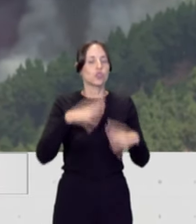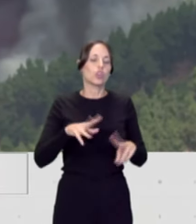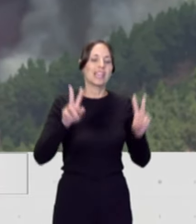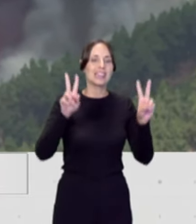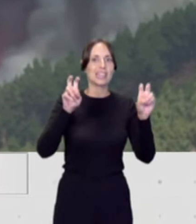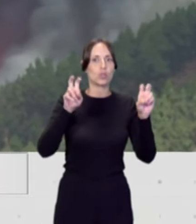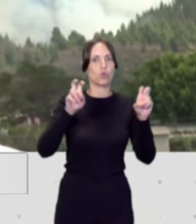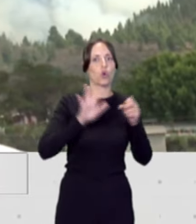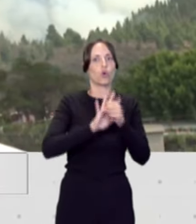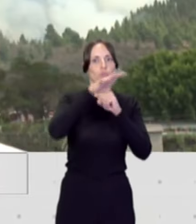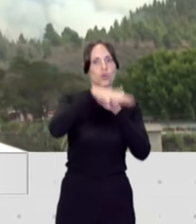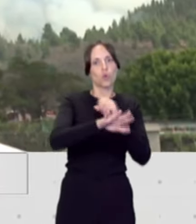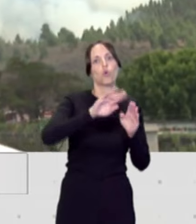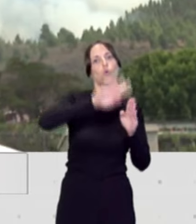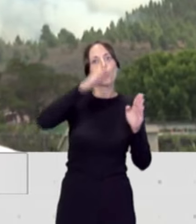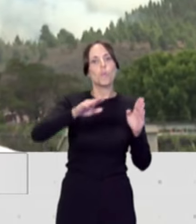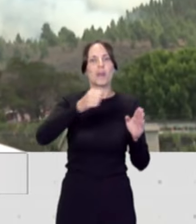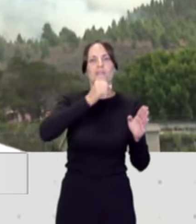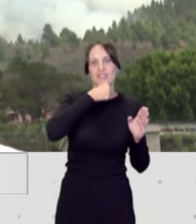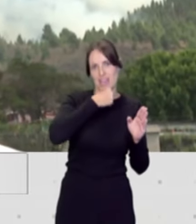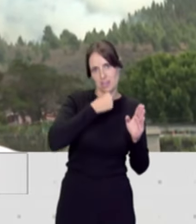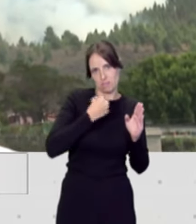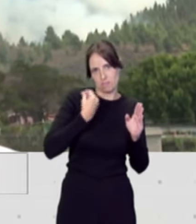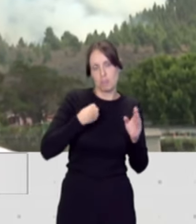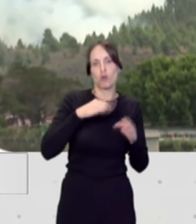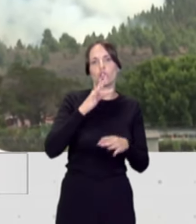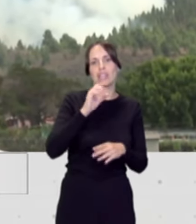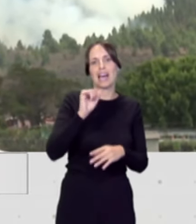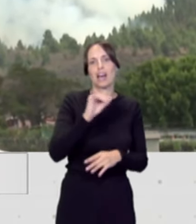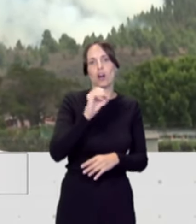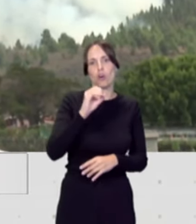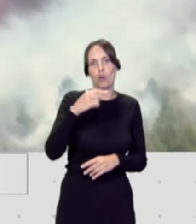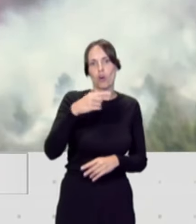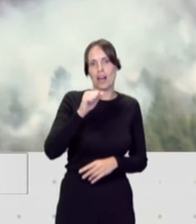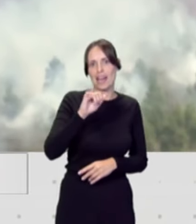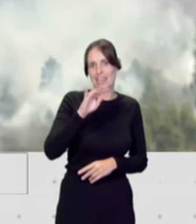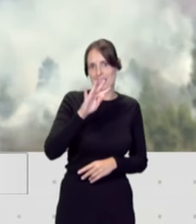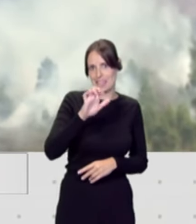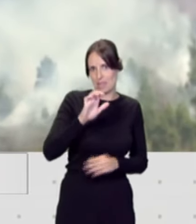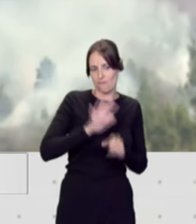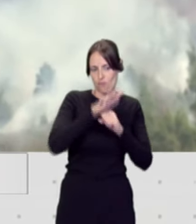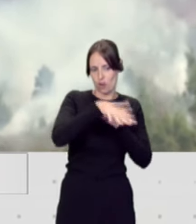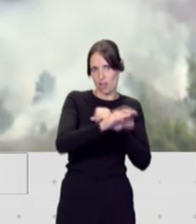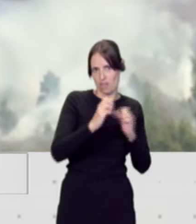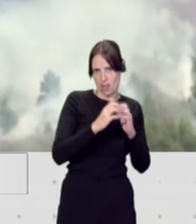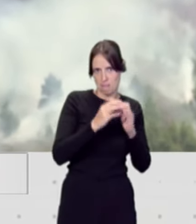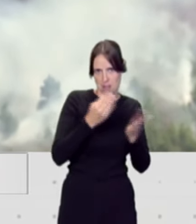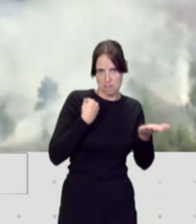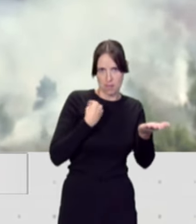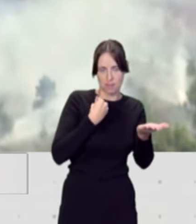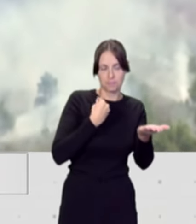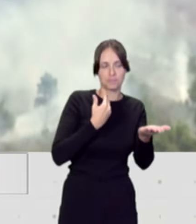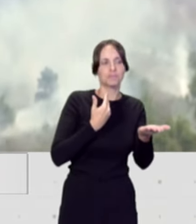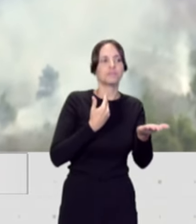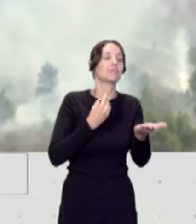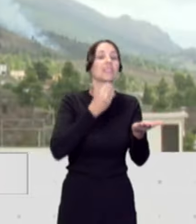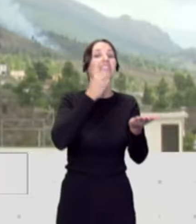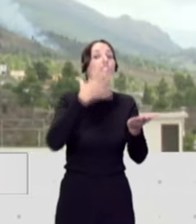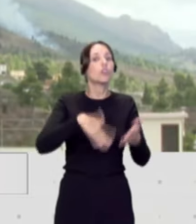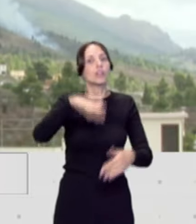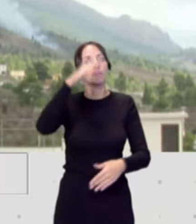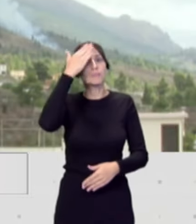del volcán Tajogaite, me gusta porque la historia principal es la propia emergencia,